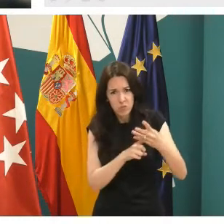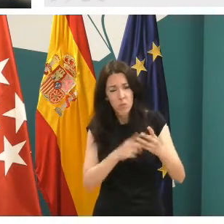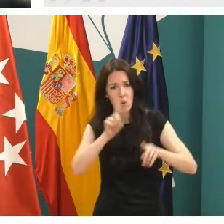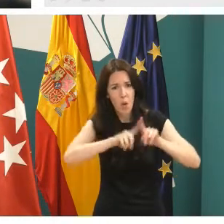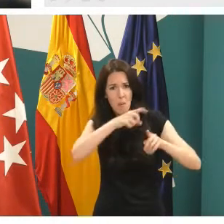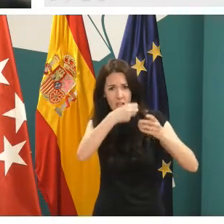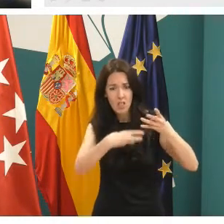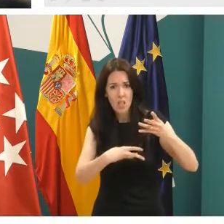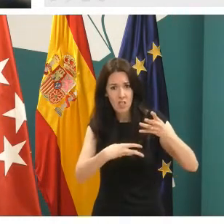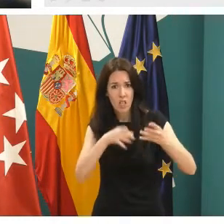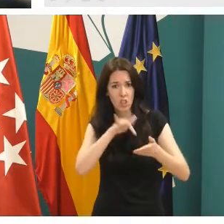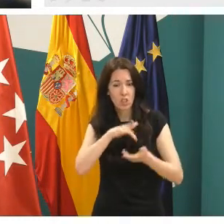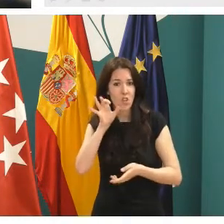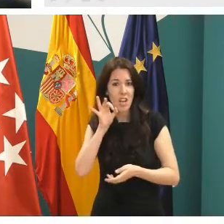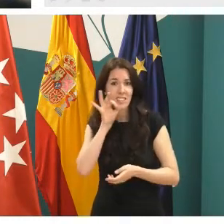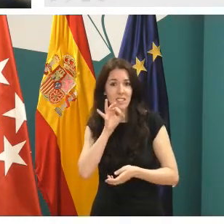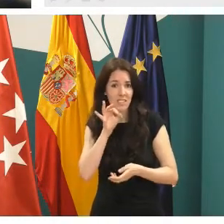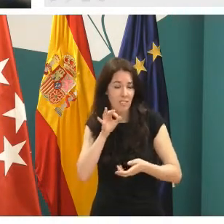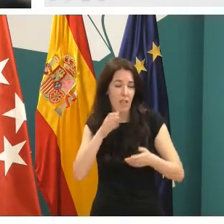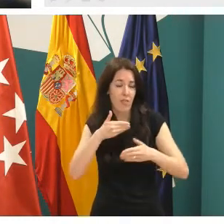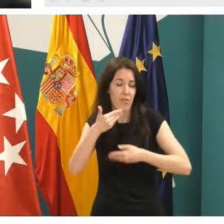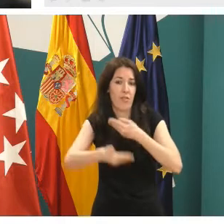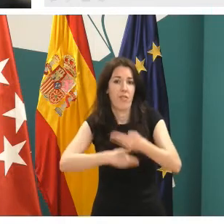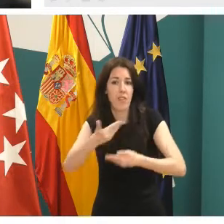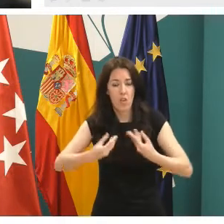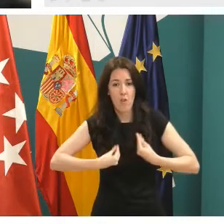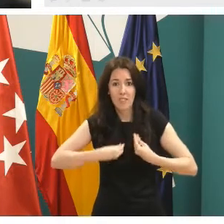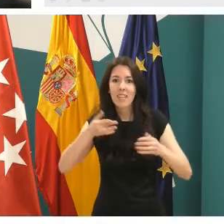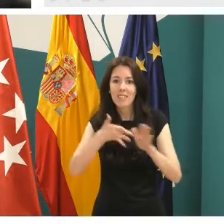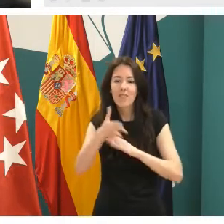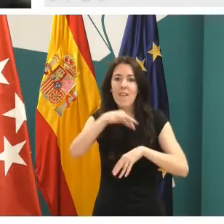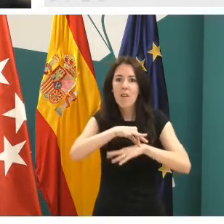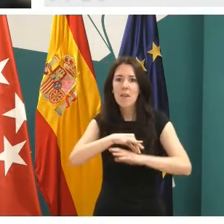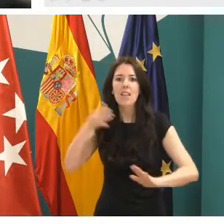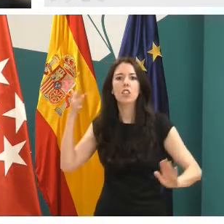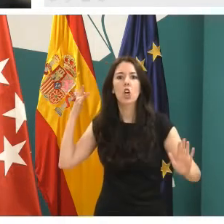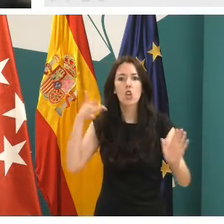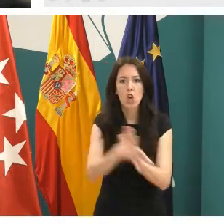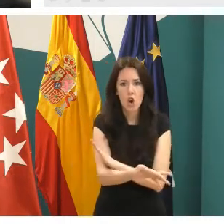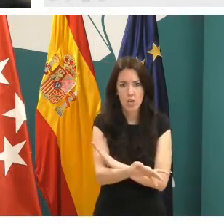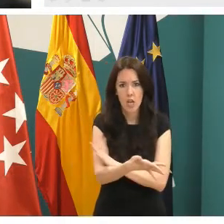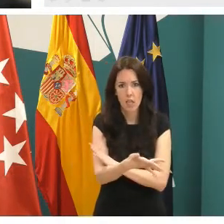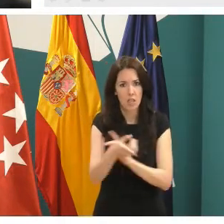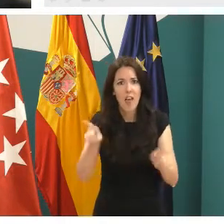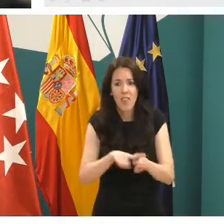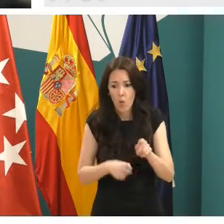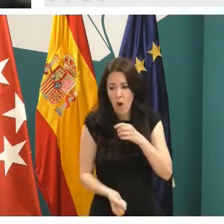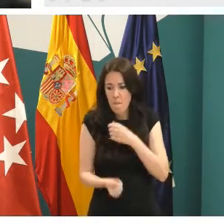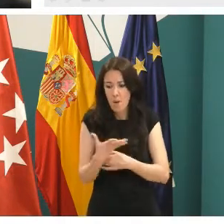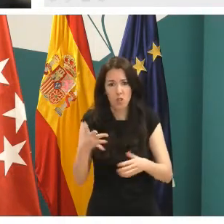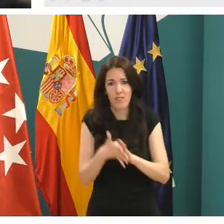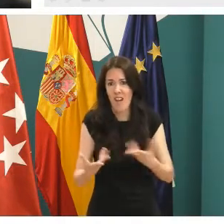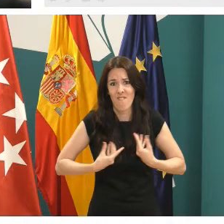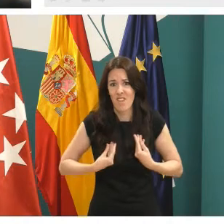se desarrollan a lo largo del ciclo vital, recordemos que son enfermedades crónicas, que irrumpan cuando irrumpan, van a acompañar la vida